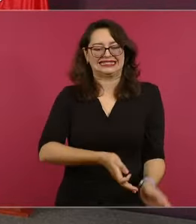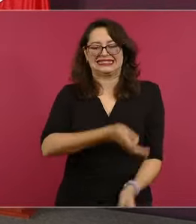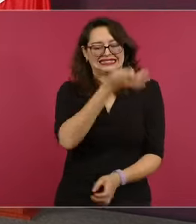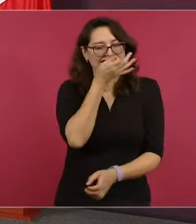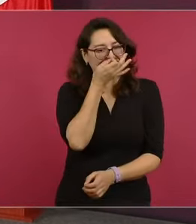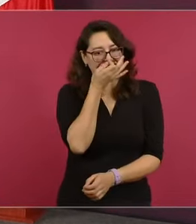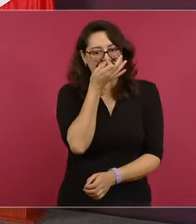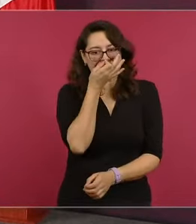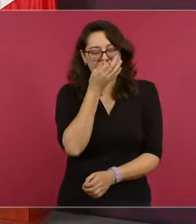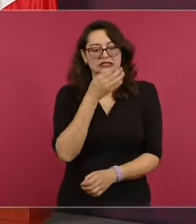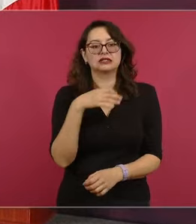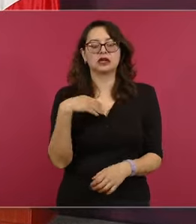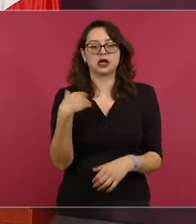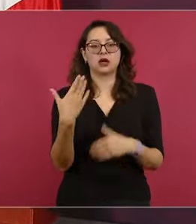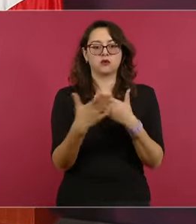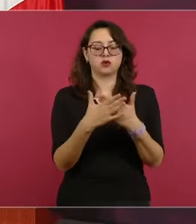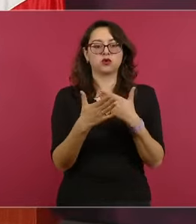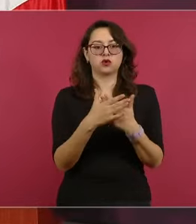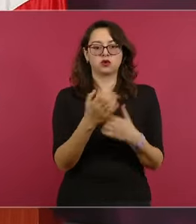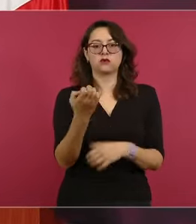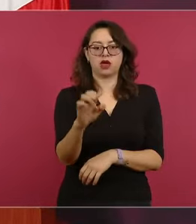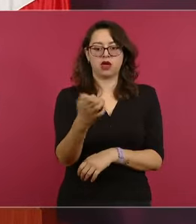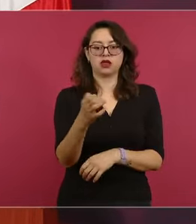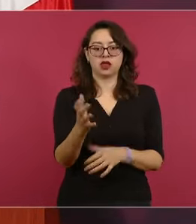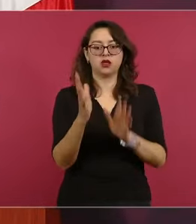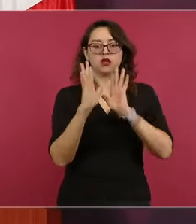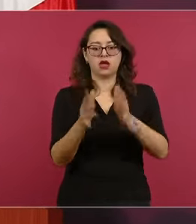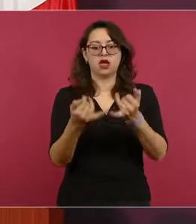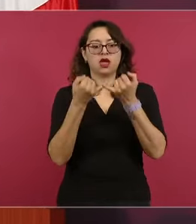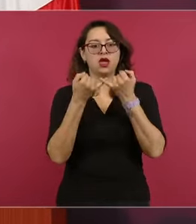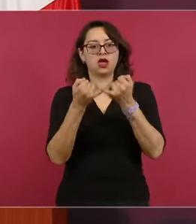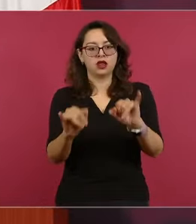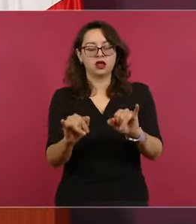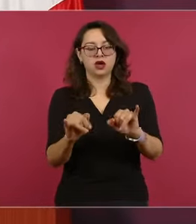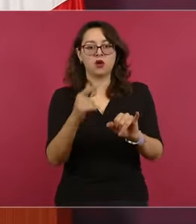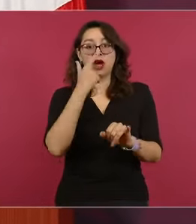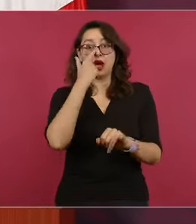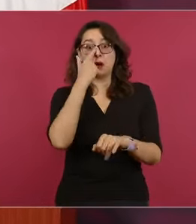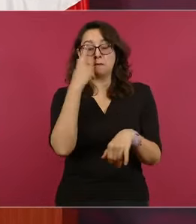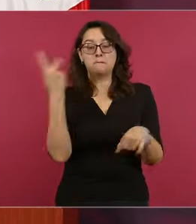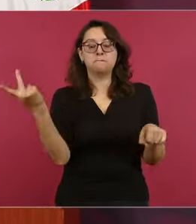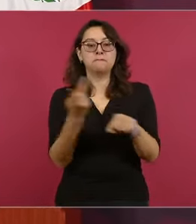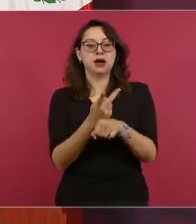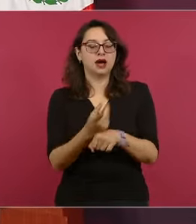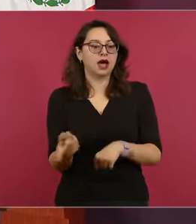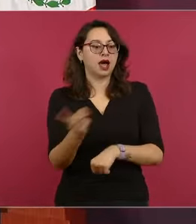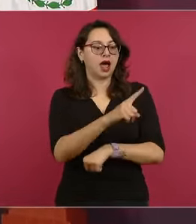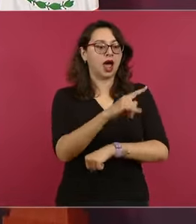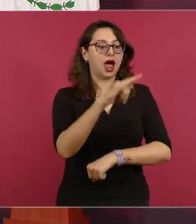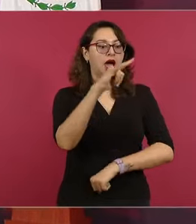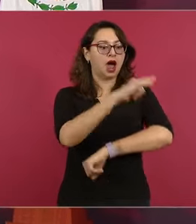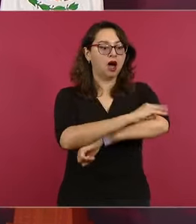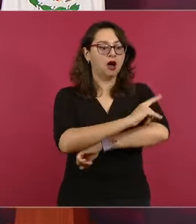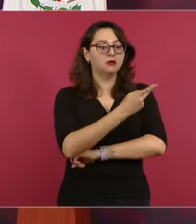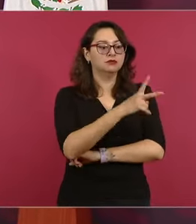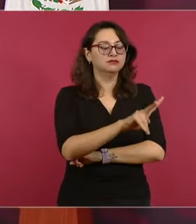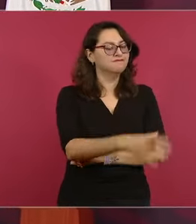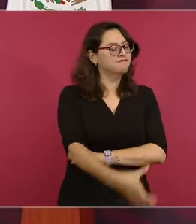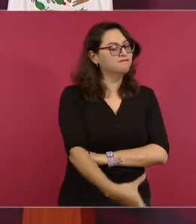Ya en enero empiezan a llegar vuelos, porque está saturado el aeropuerto de